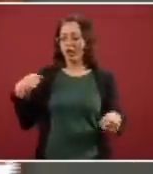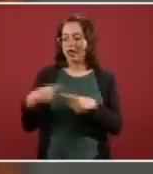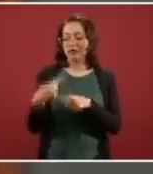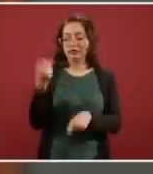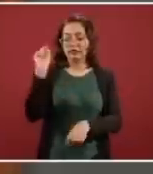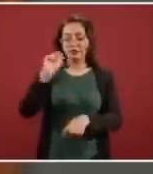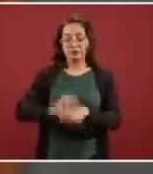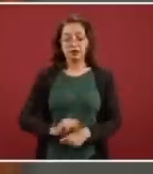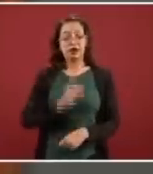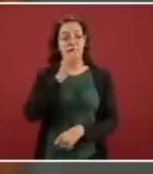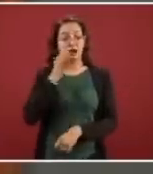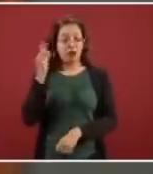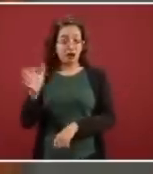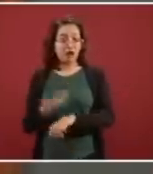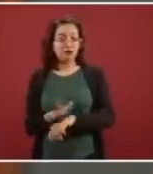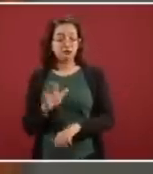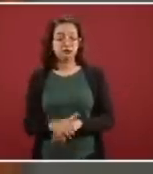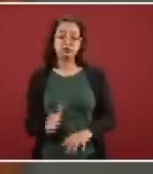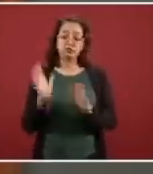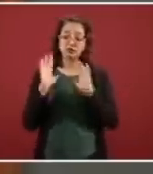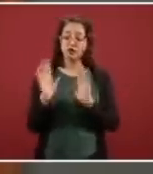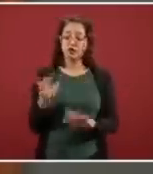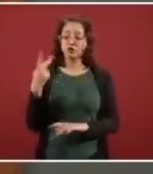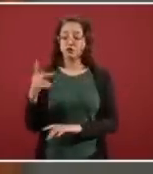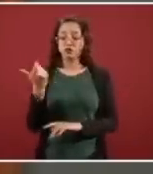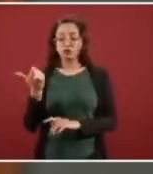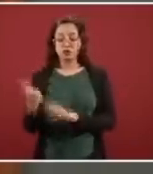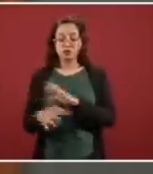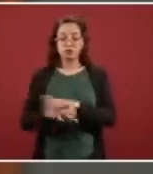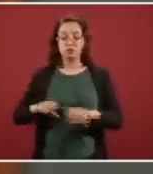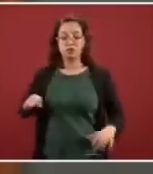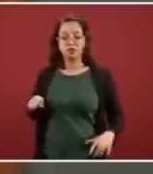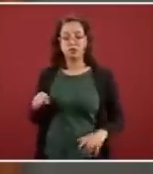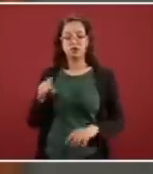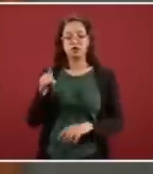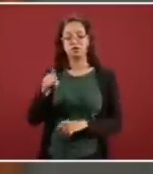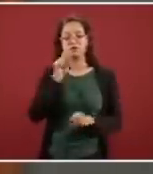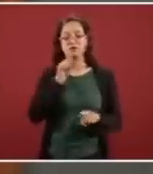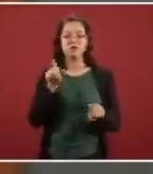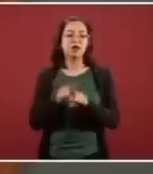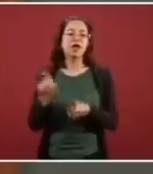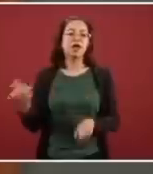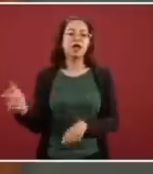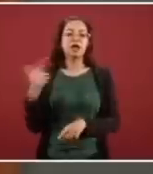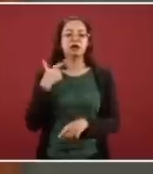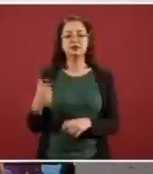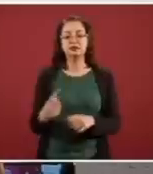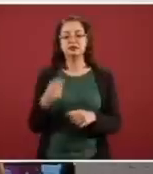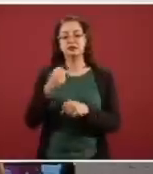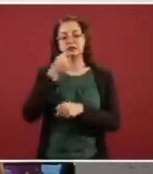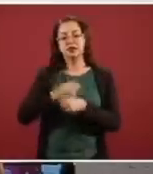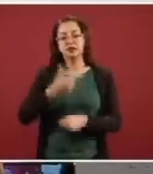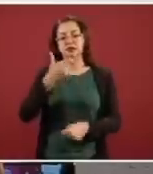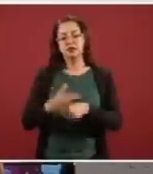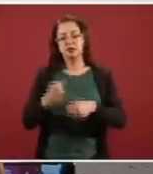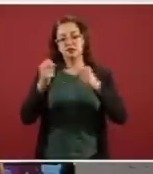si ya se le había notificado que se le habían congelado las cuentas al secretario de Seguridad de Felipe Calderón. Y si me permite